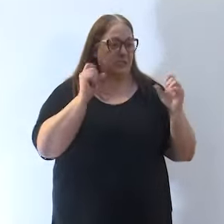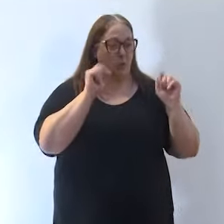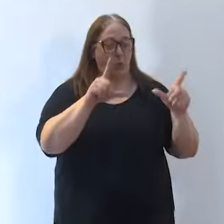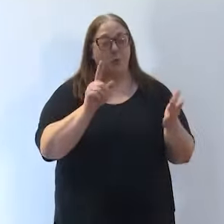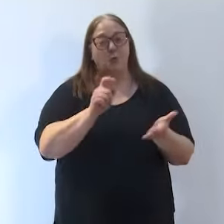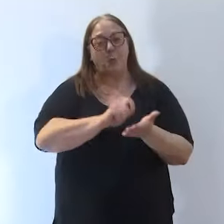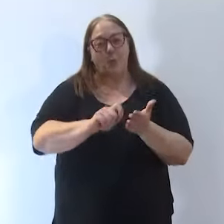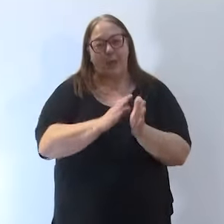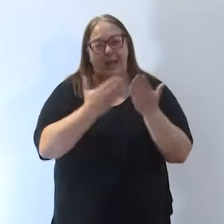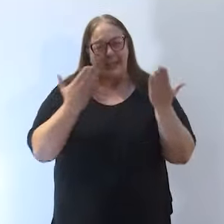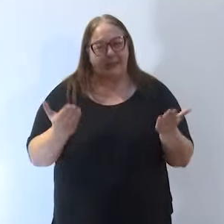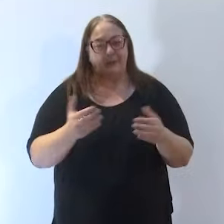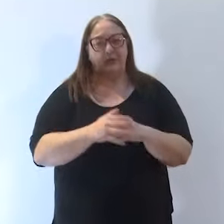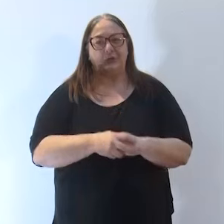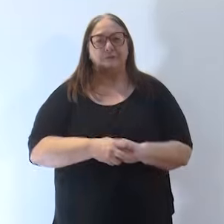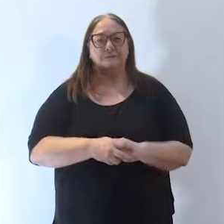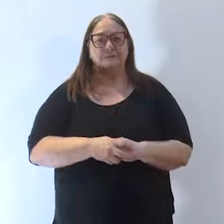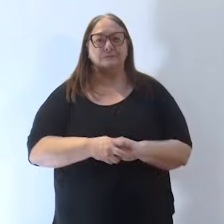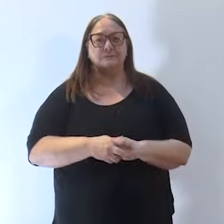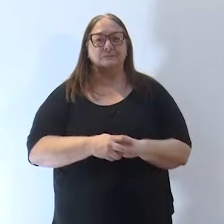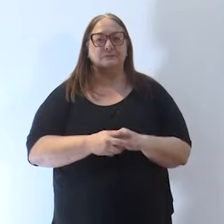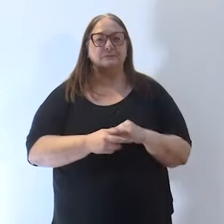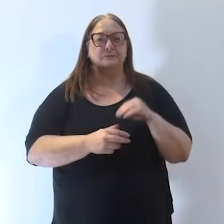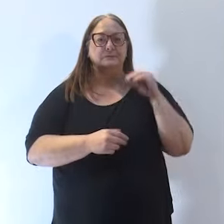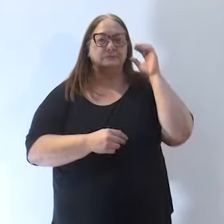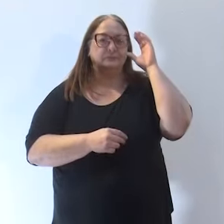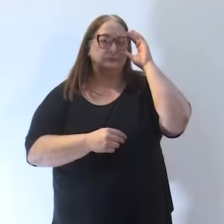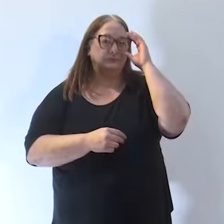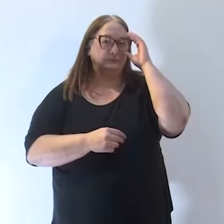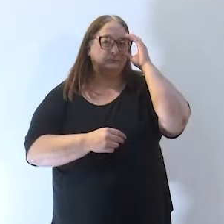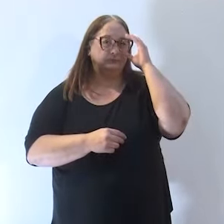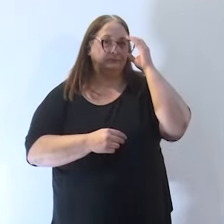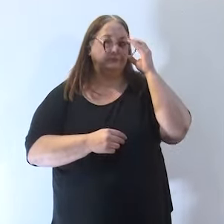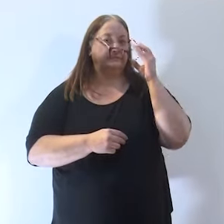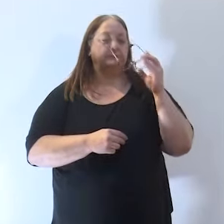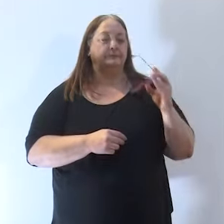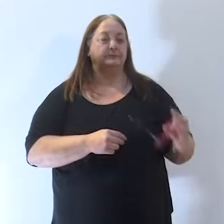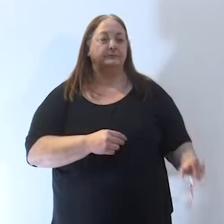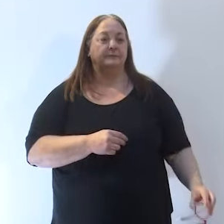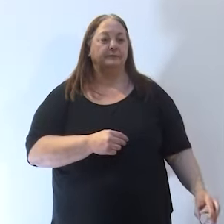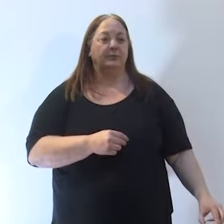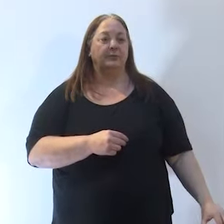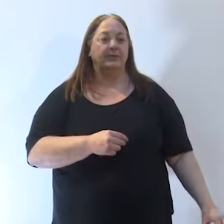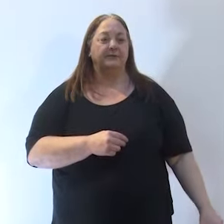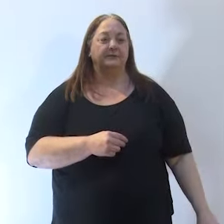para leerlo desde mi perspectiva solamente te quería